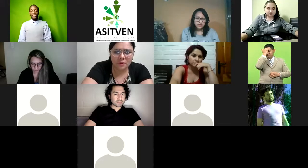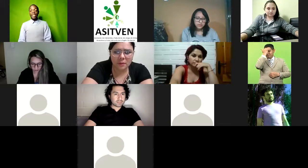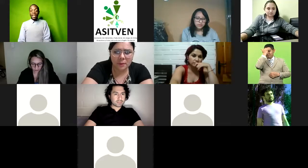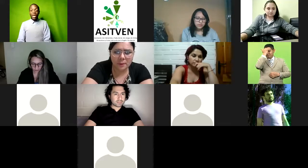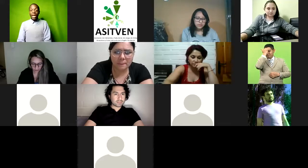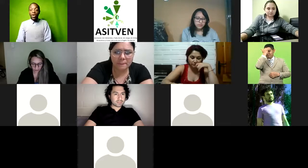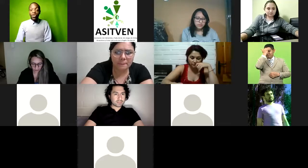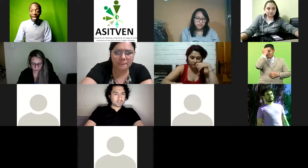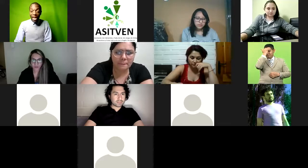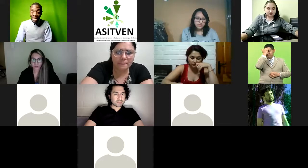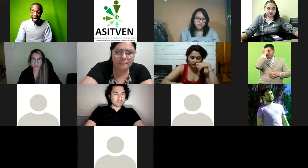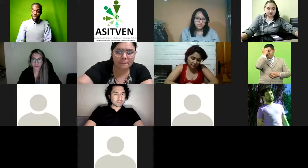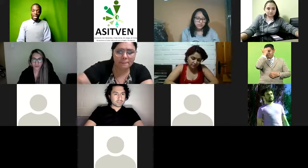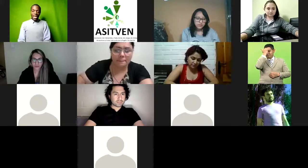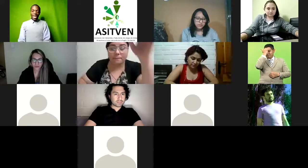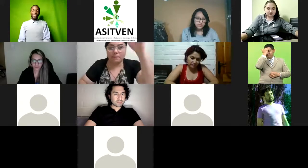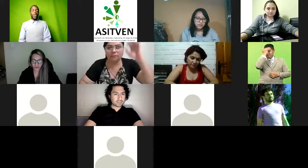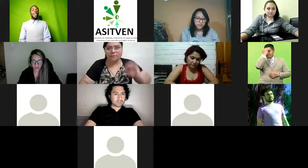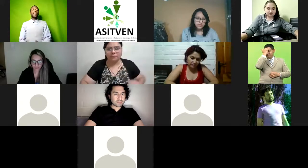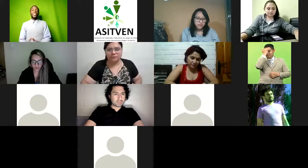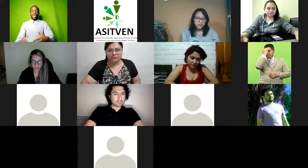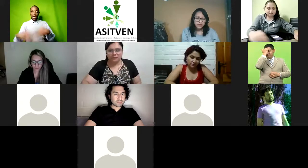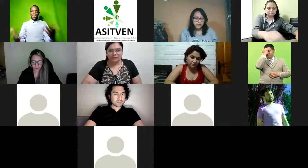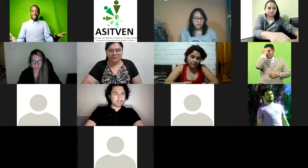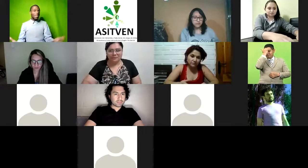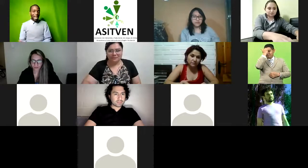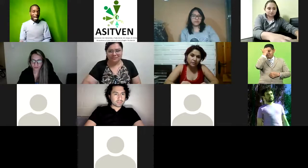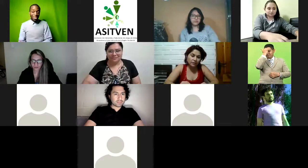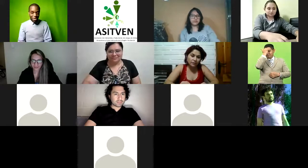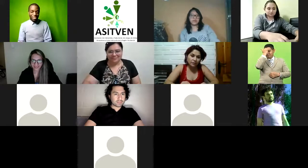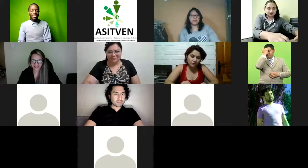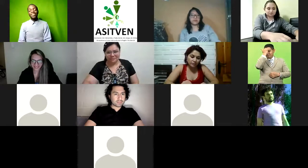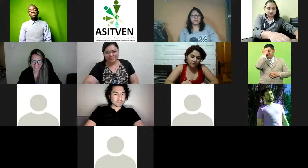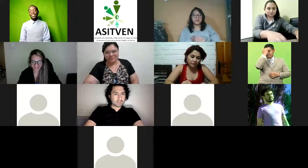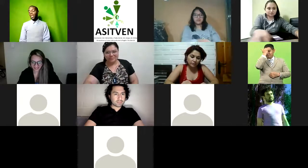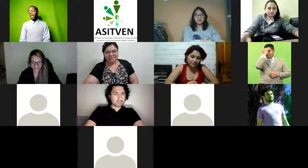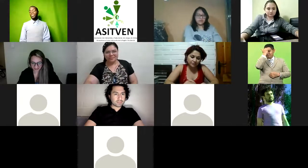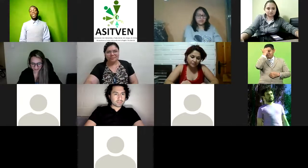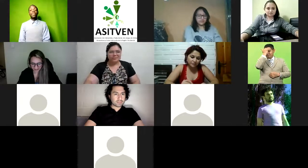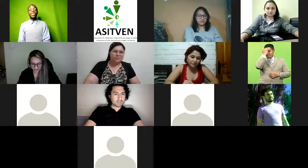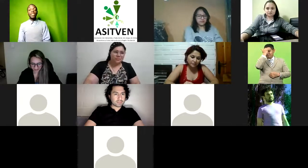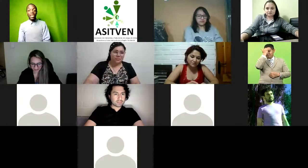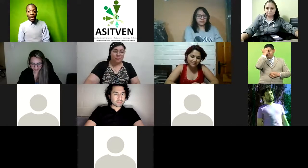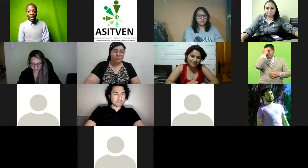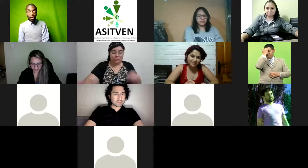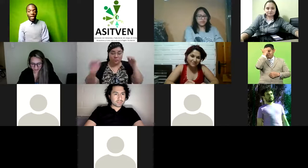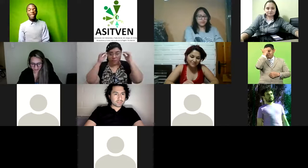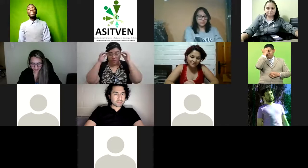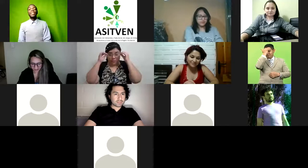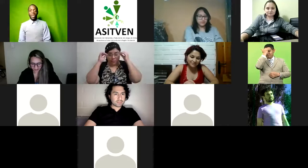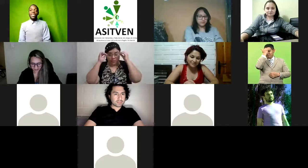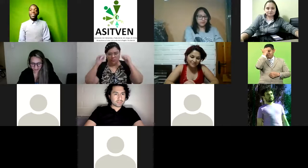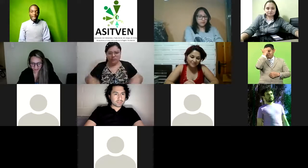lengua de señas internacional. Con 3 días o con un taller como este, no es que van a aprenderlo ya, no. Si la consideramos así una